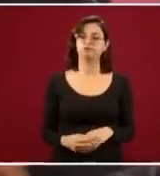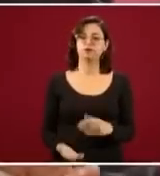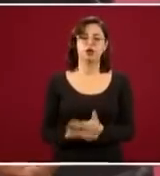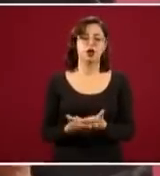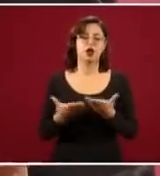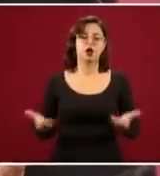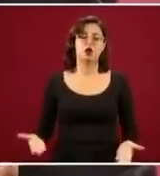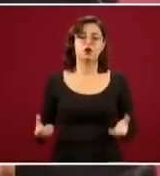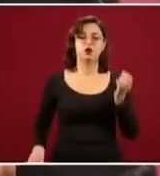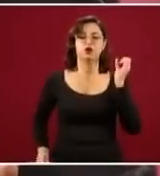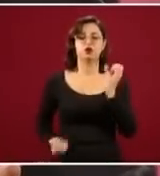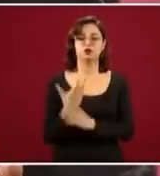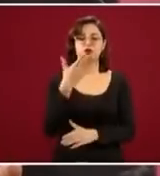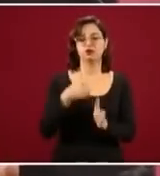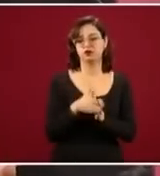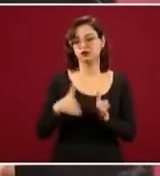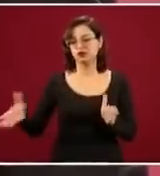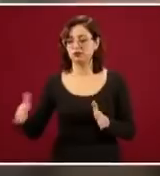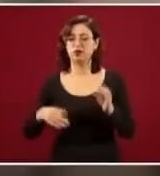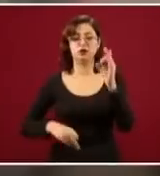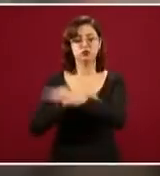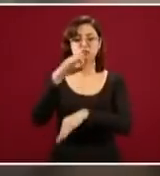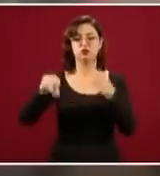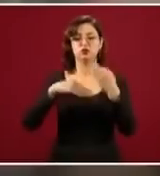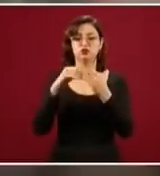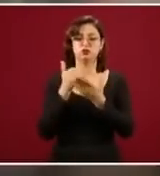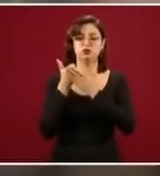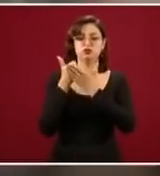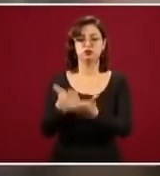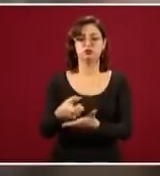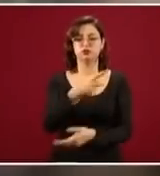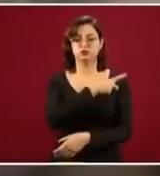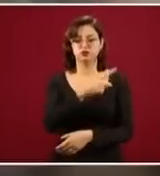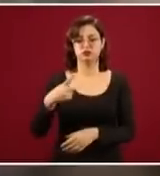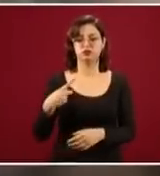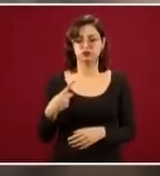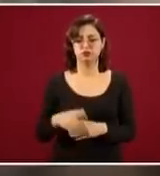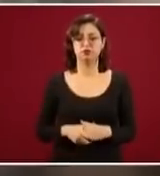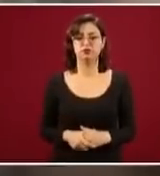todos tenemos que ayudar, todos tenemos que contribuir a esto.